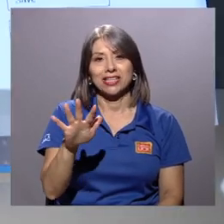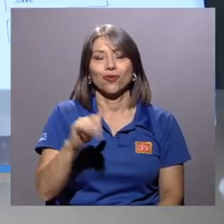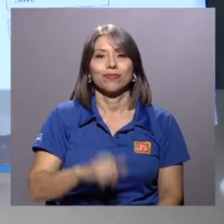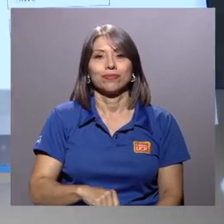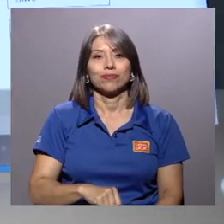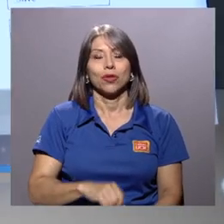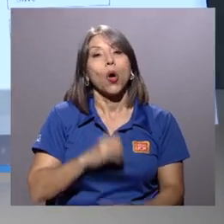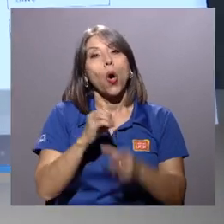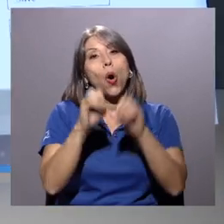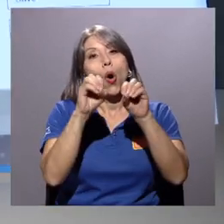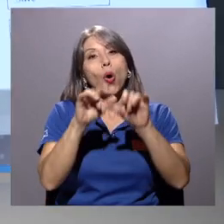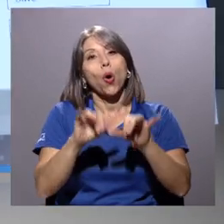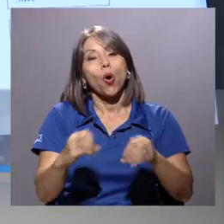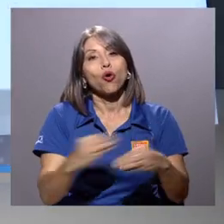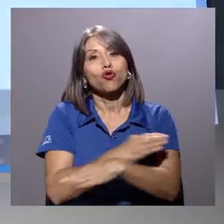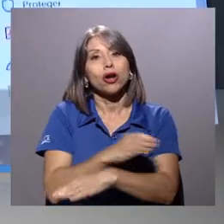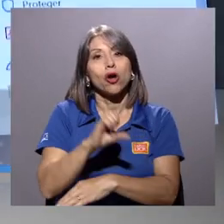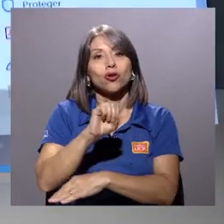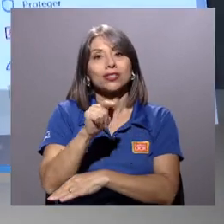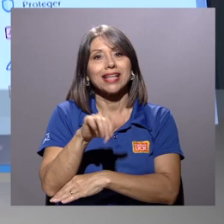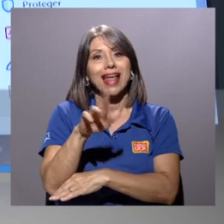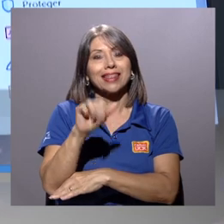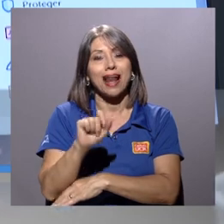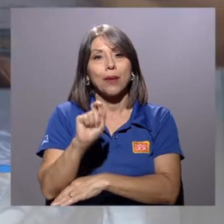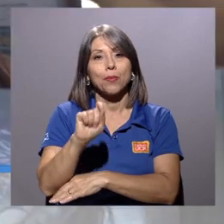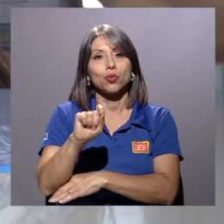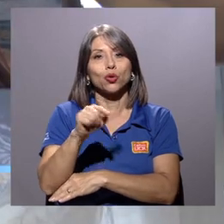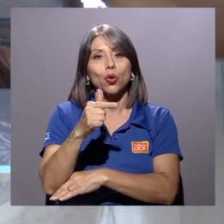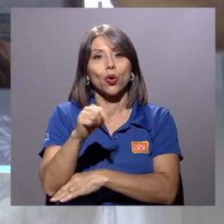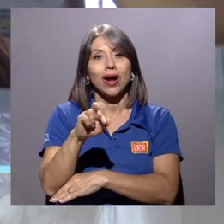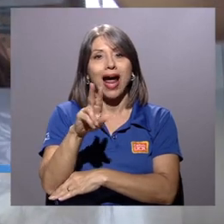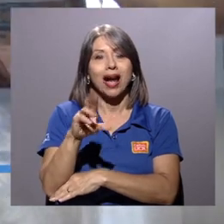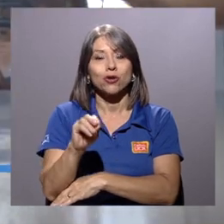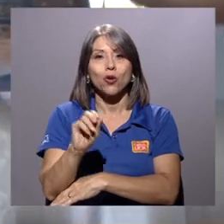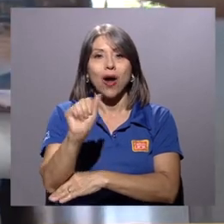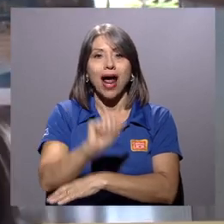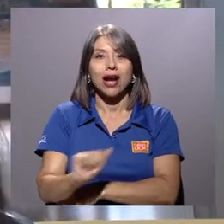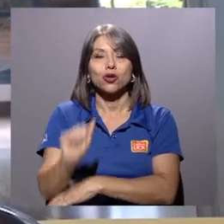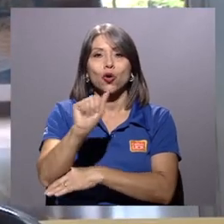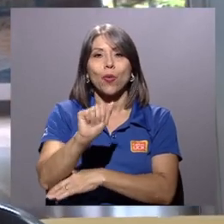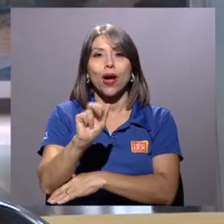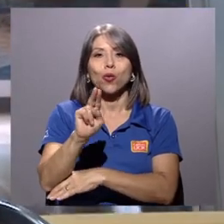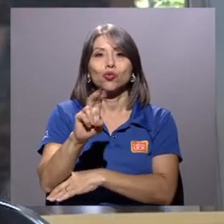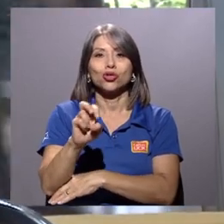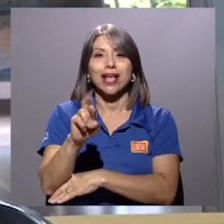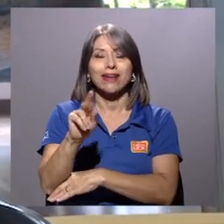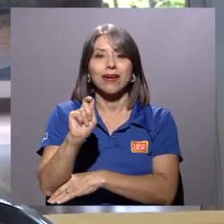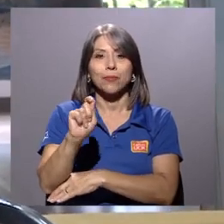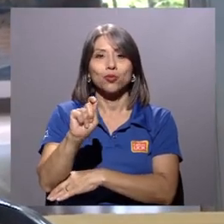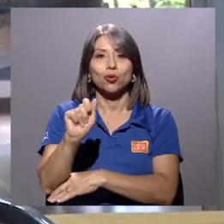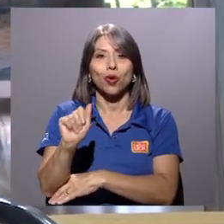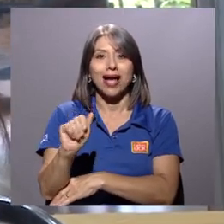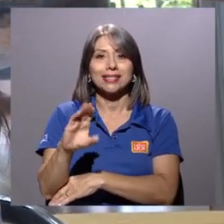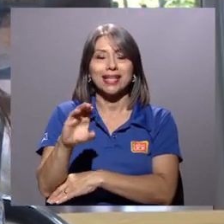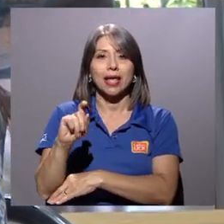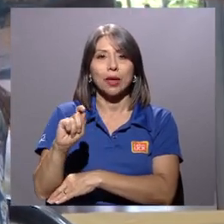2511-1355 o al correo sandra.garro@ucr.ac.cr.